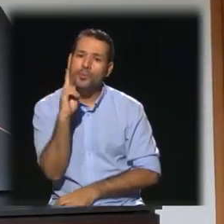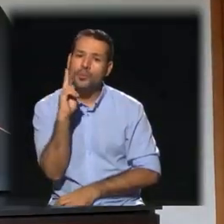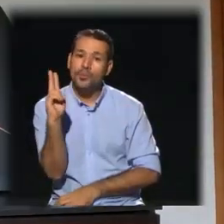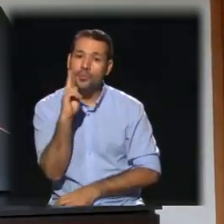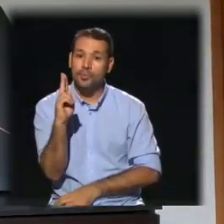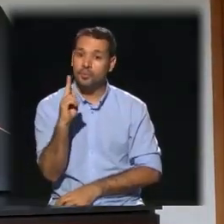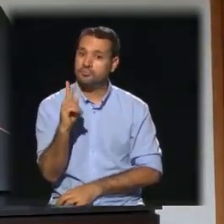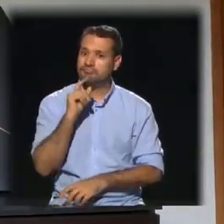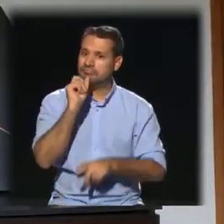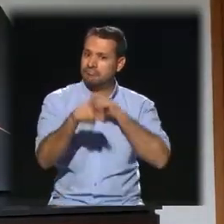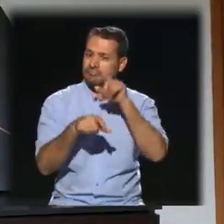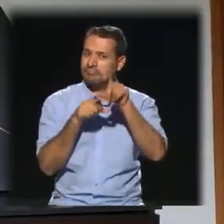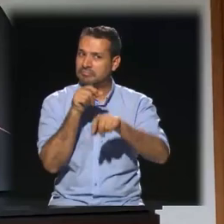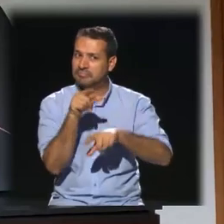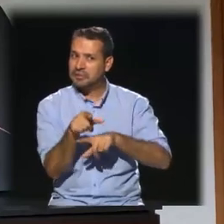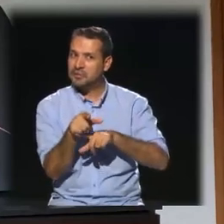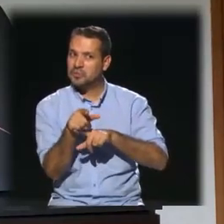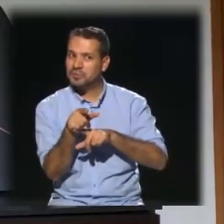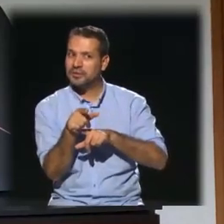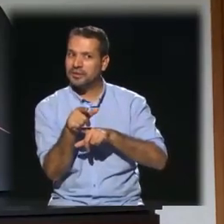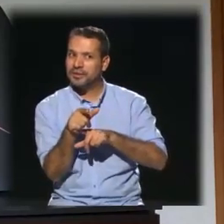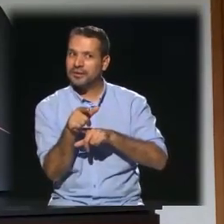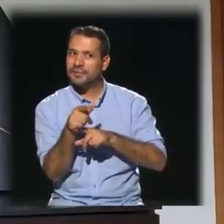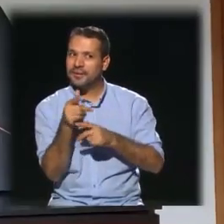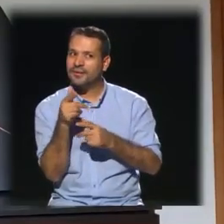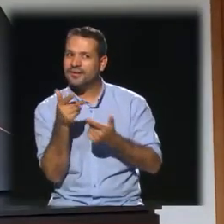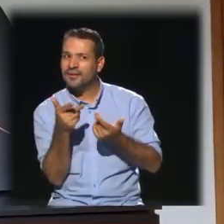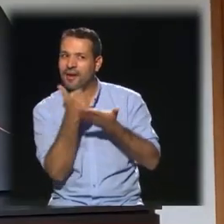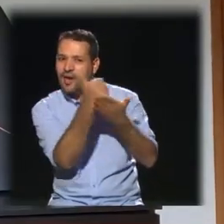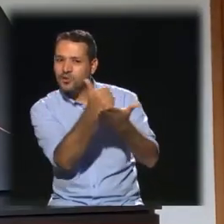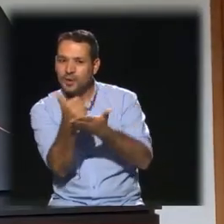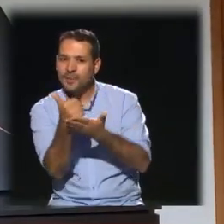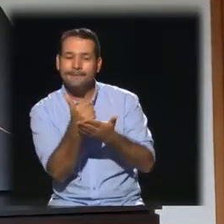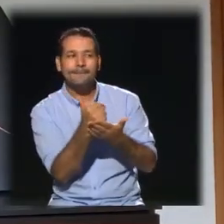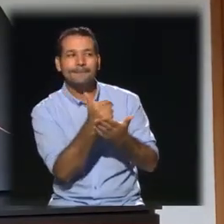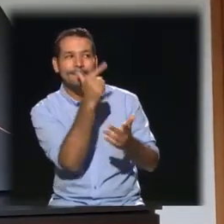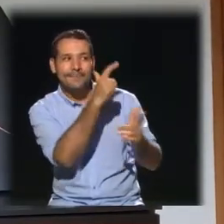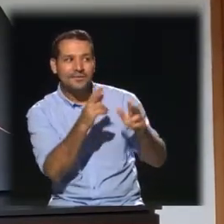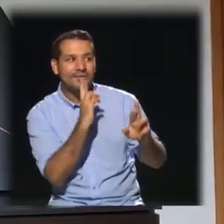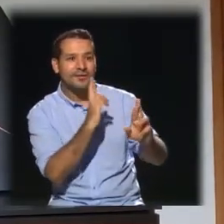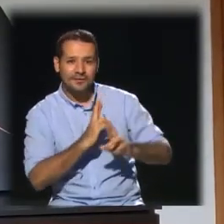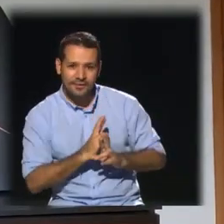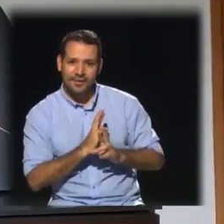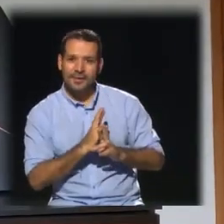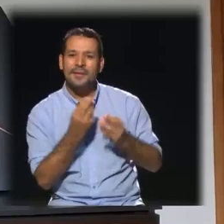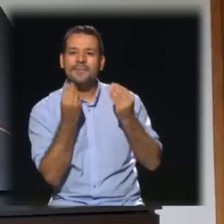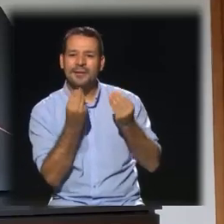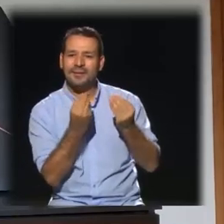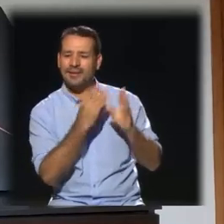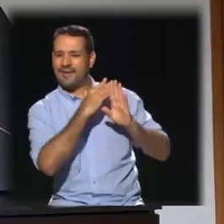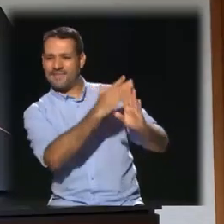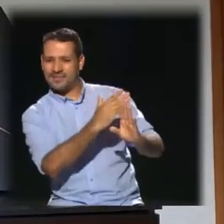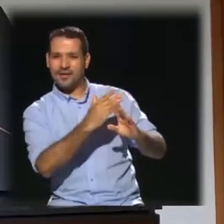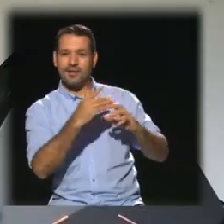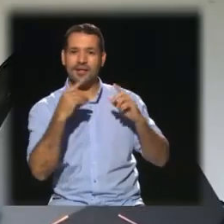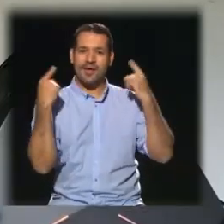hacer que pueden direccionar a la persona a estar más preparada para responder. Como lo que queremos combatir es la generalización que tiene la persona cuando se